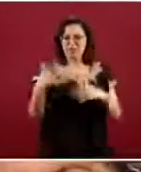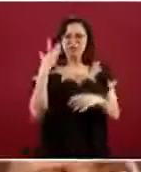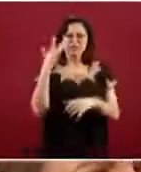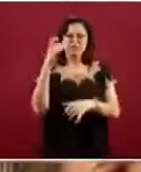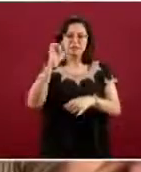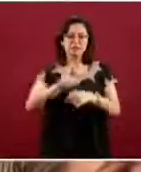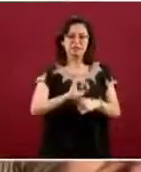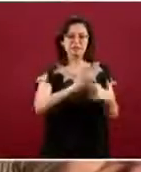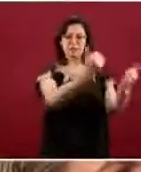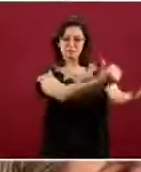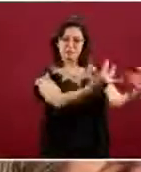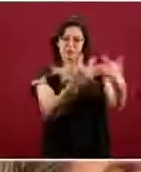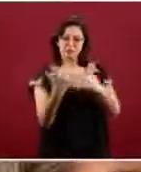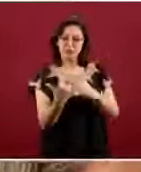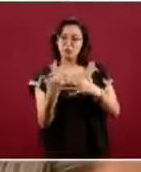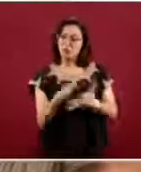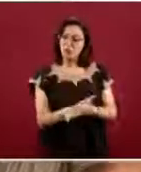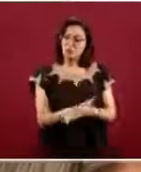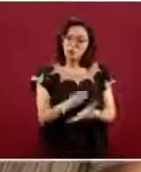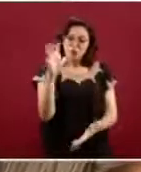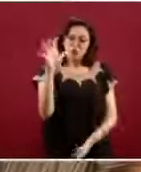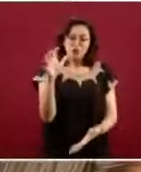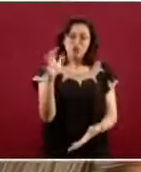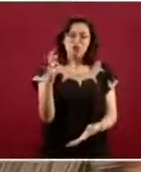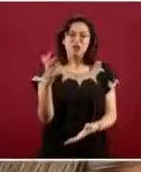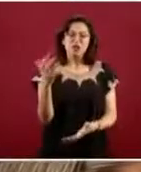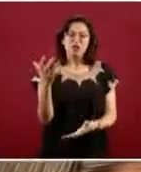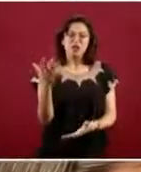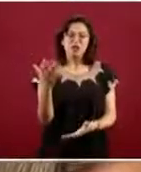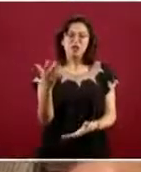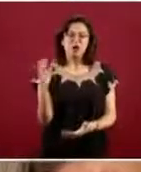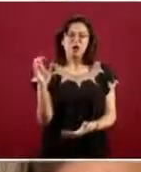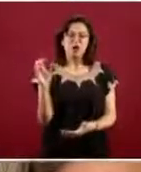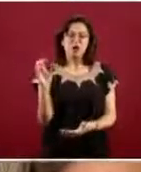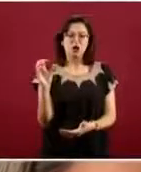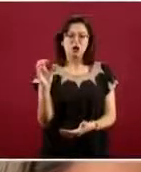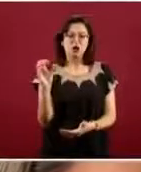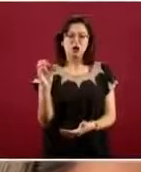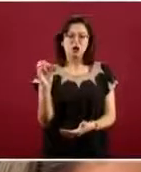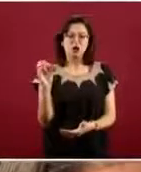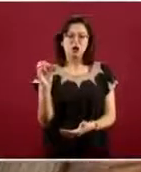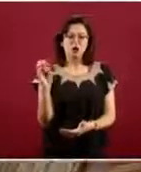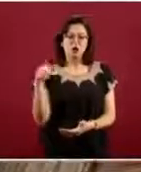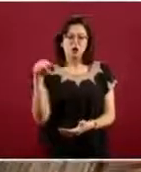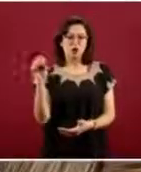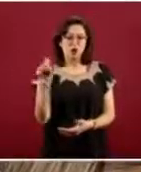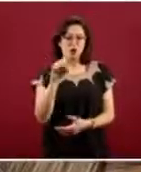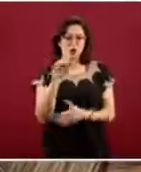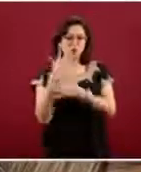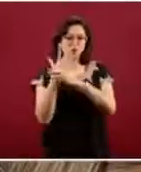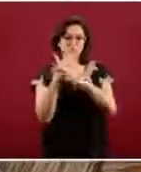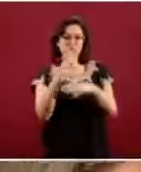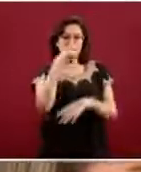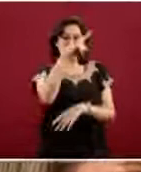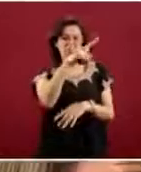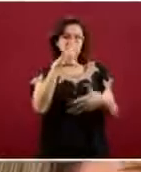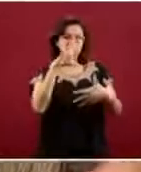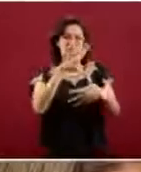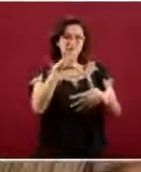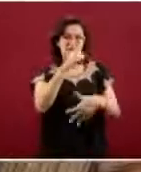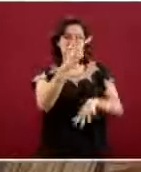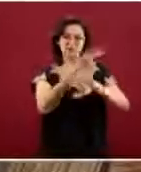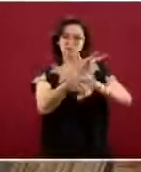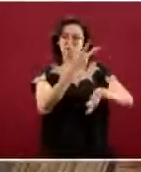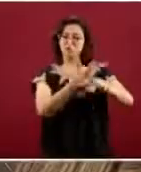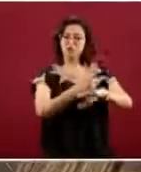sumamente elevado, al considerarse ya por la Organización Mundial de Salud que Estados Unidos es el epicentro de la pandemia.